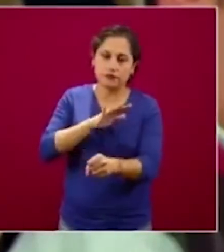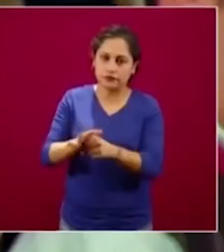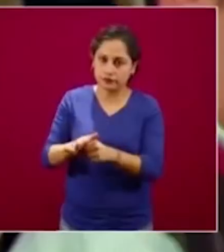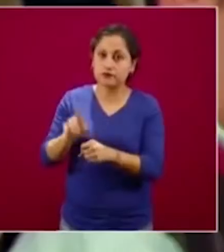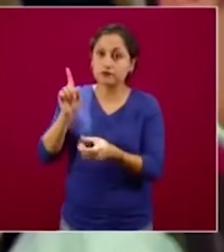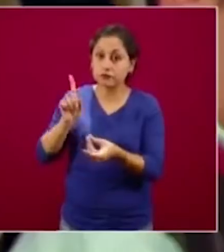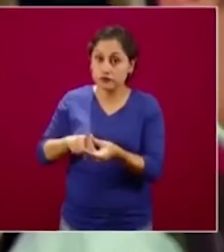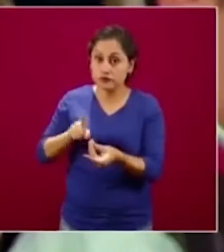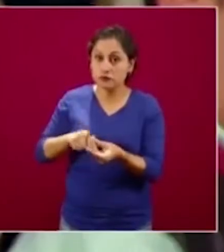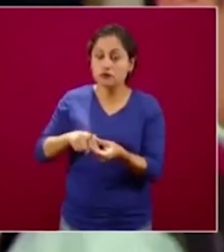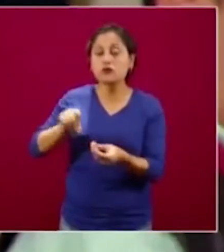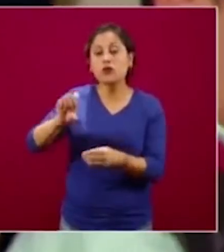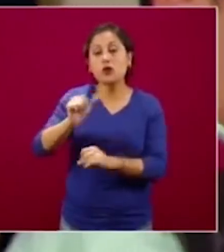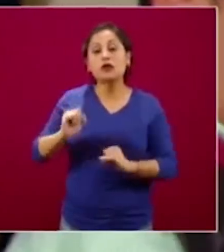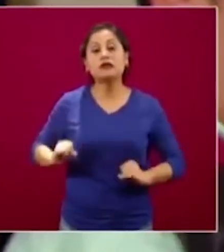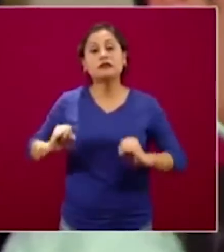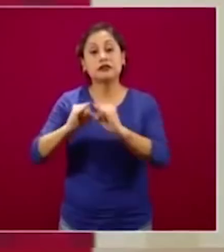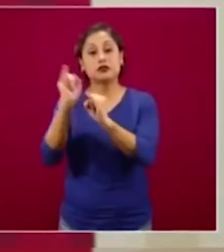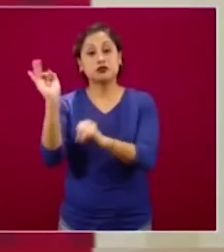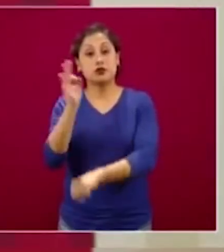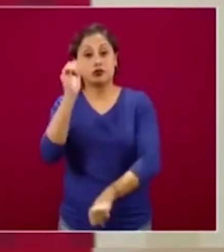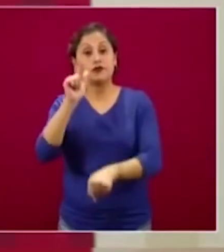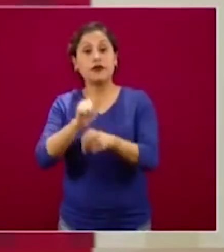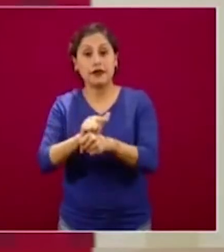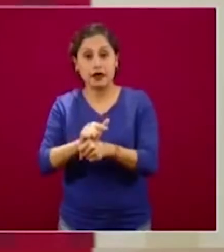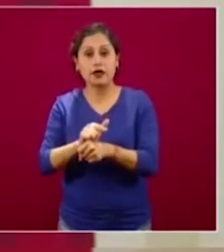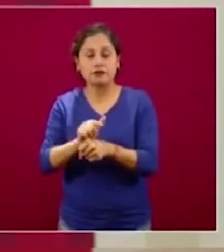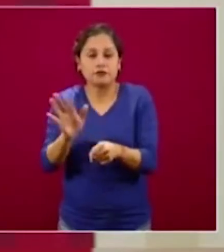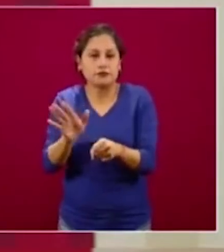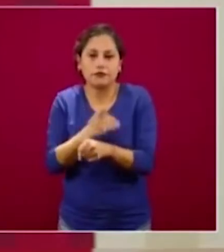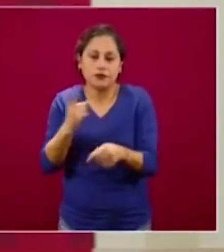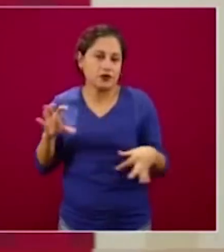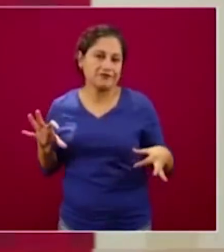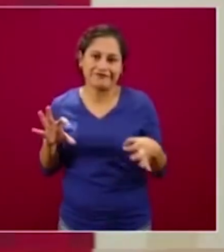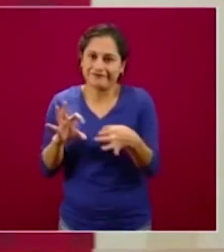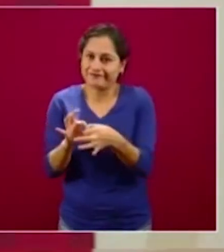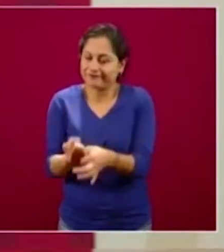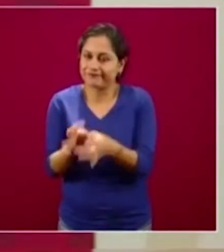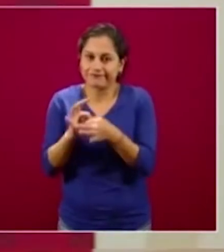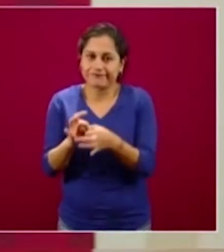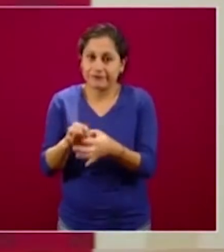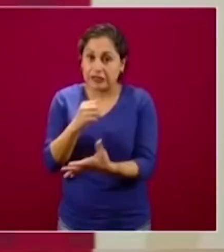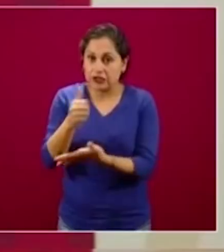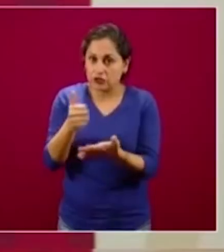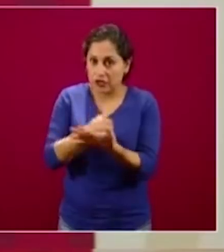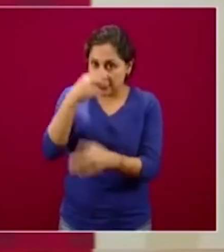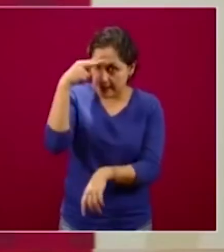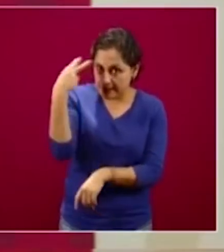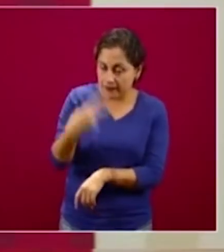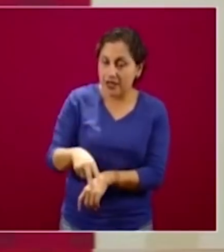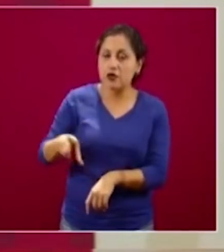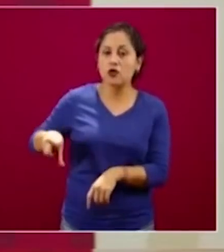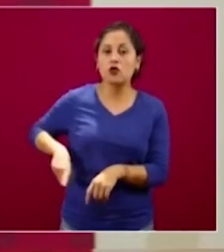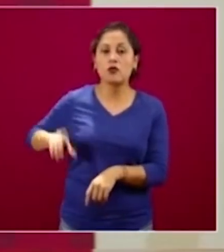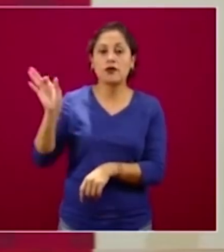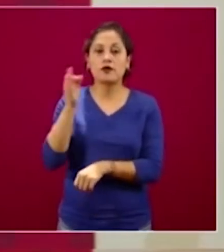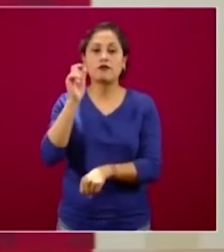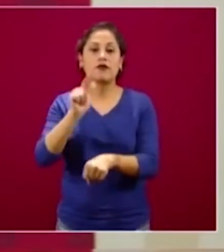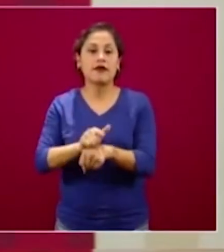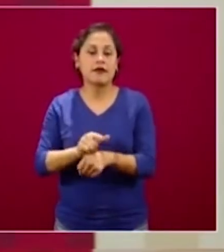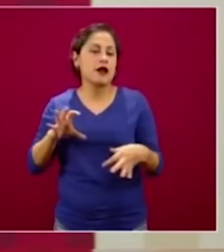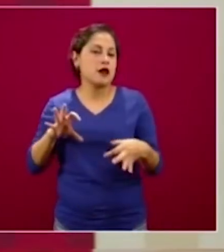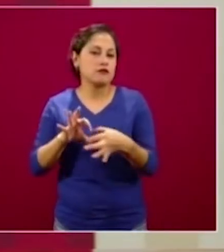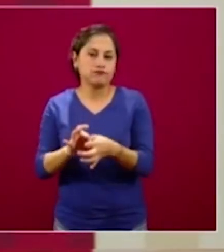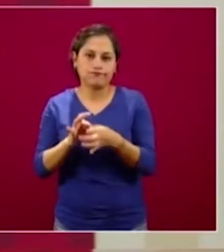en instituciones federales, porque obviamente trabajamos muy de la mano con el gobierno de la Ciudad de México y lo seguiremos haciendo en los